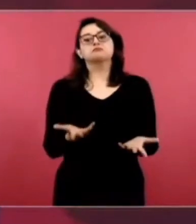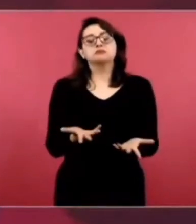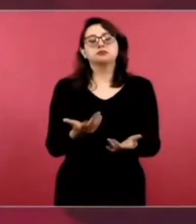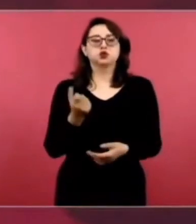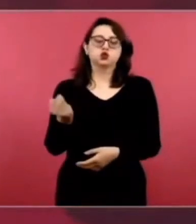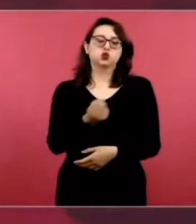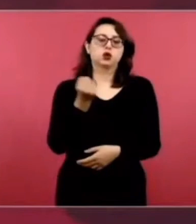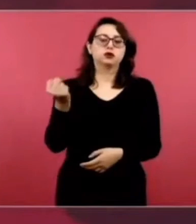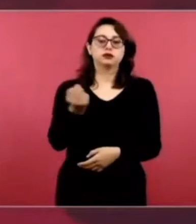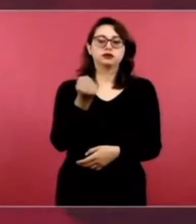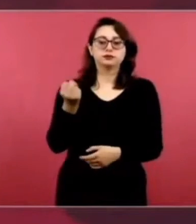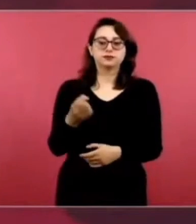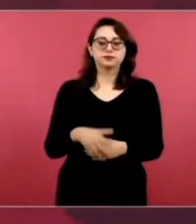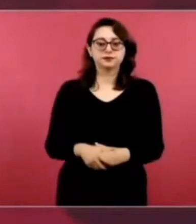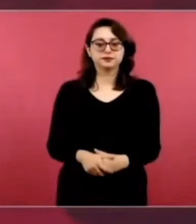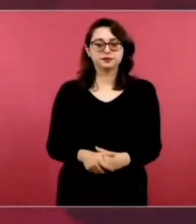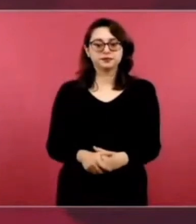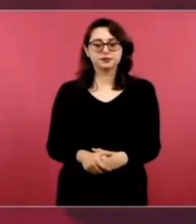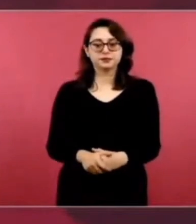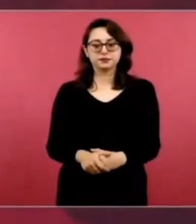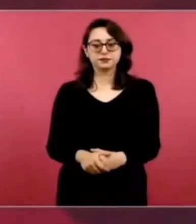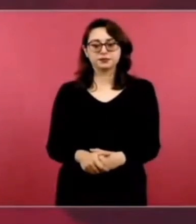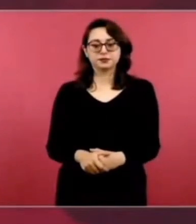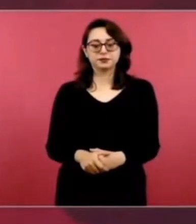Ahora enfrentamos